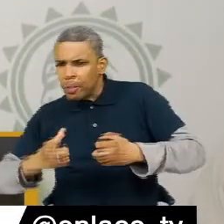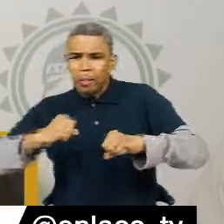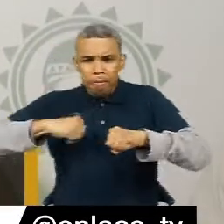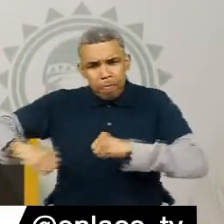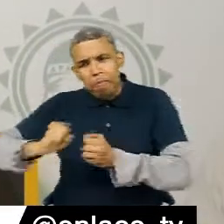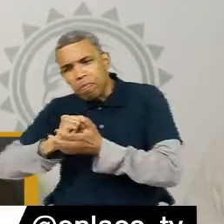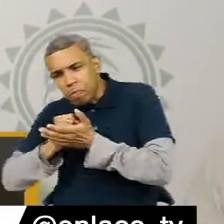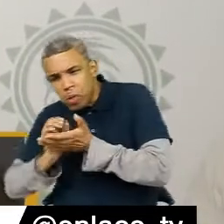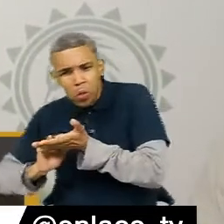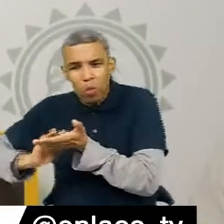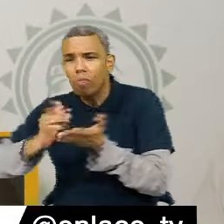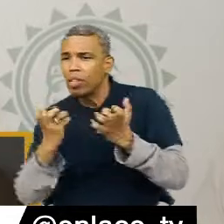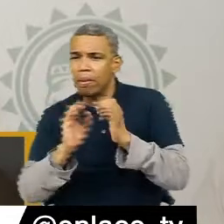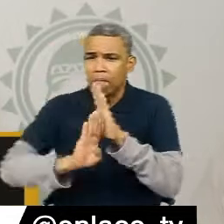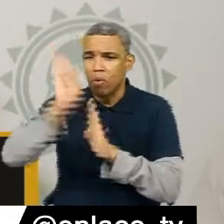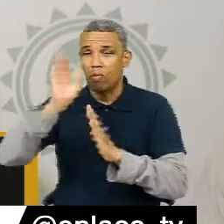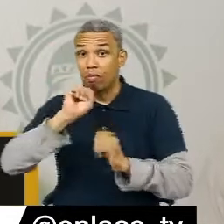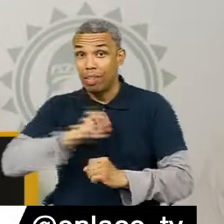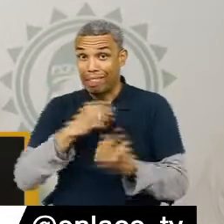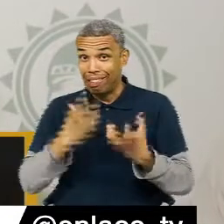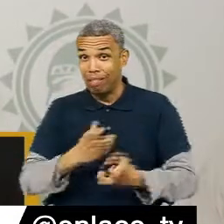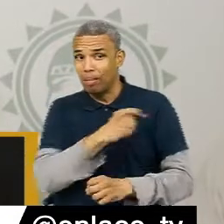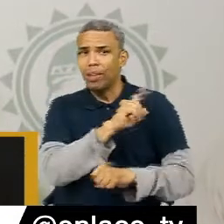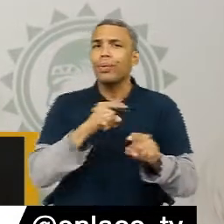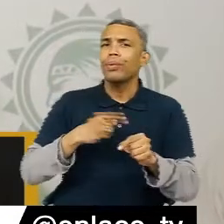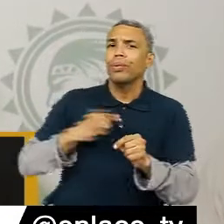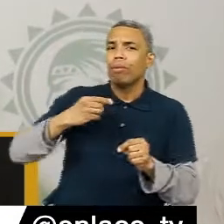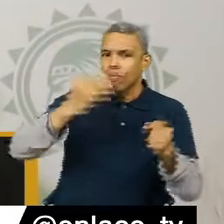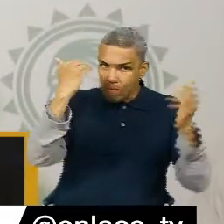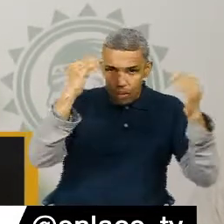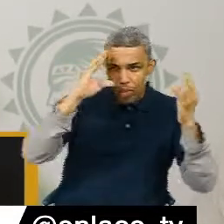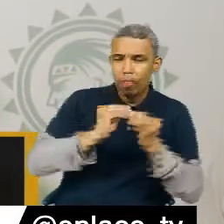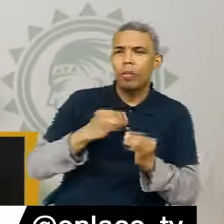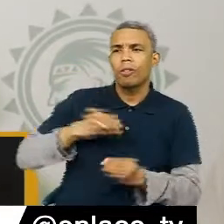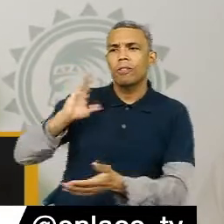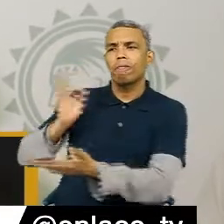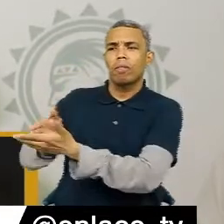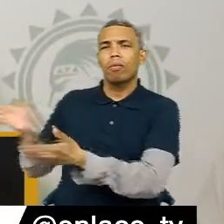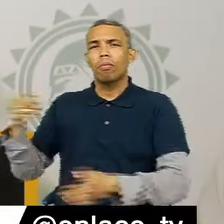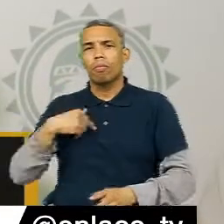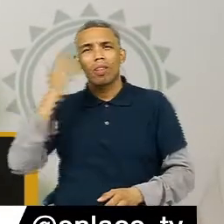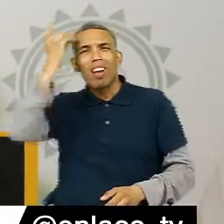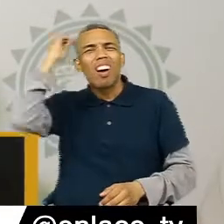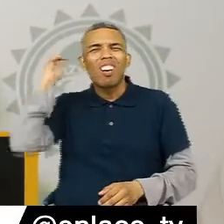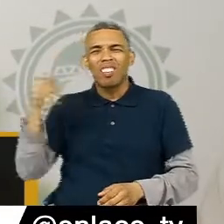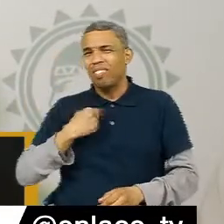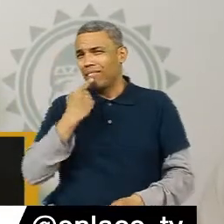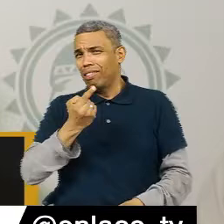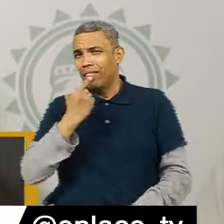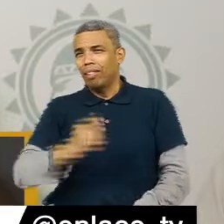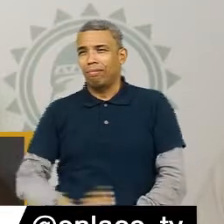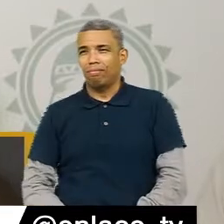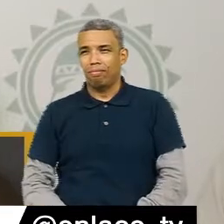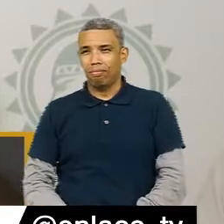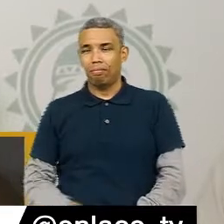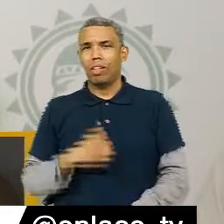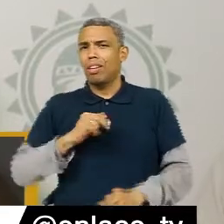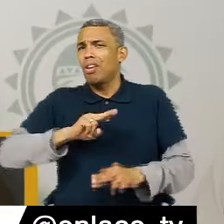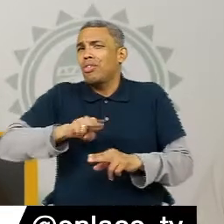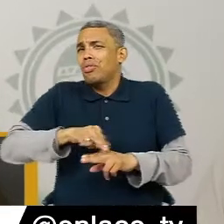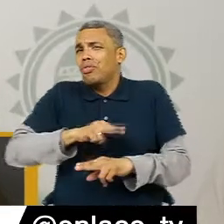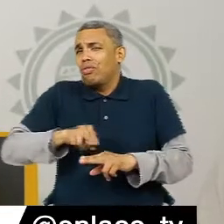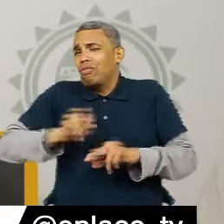son los movimientos políticos normales del Consejo Municipal. Precisamente, pues, esta es una corporación